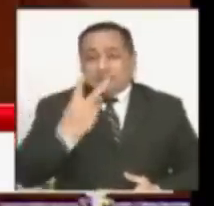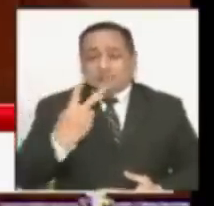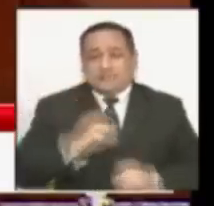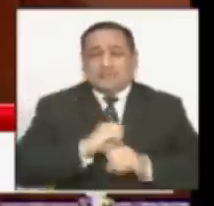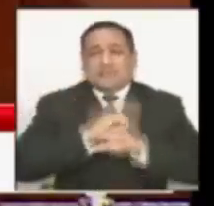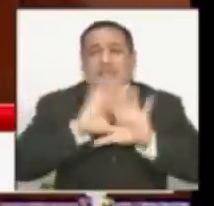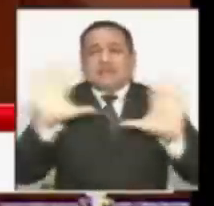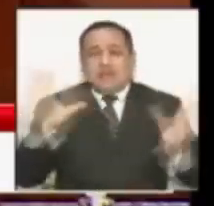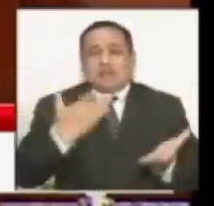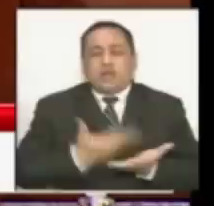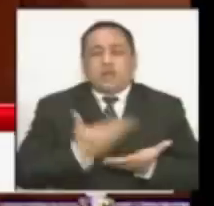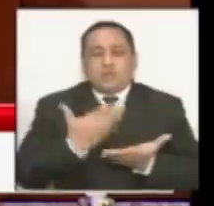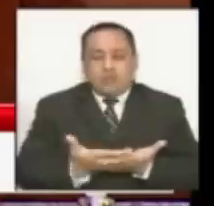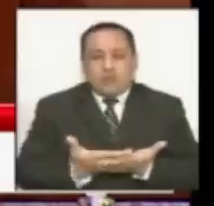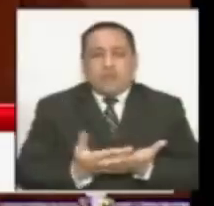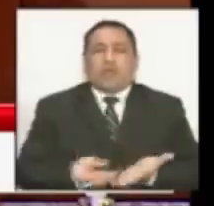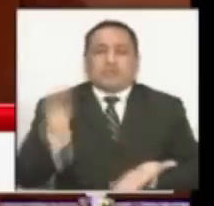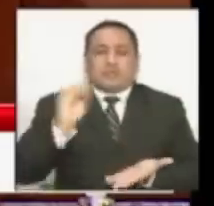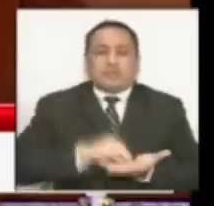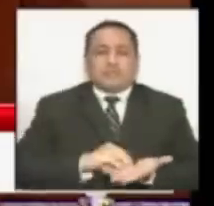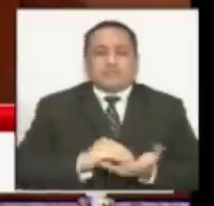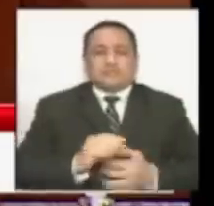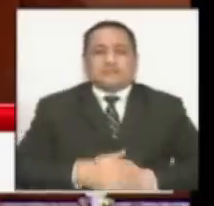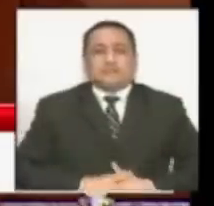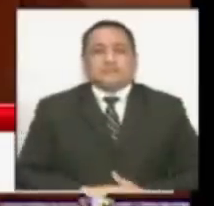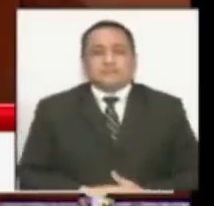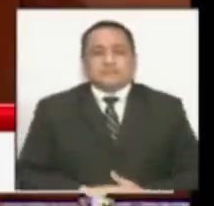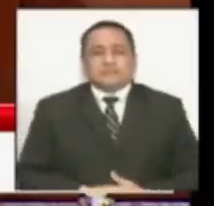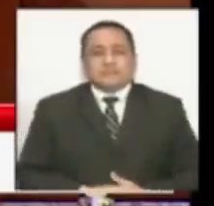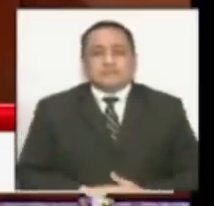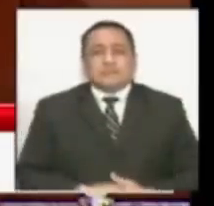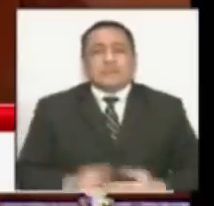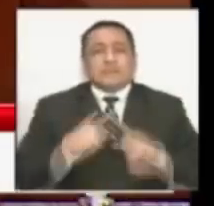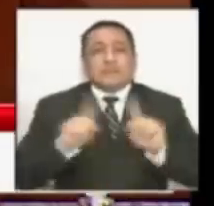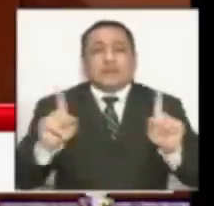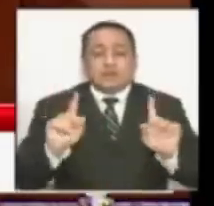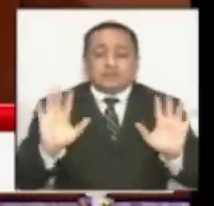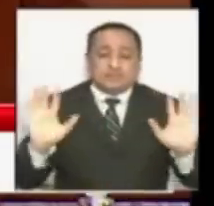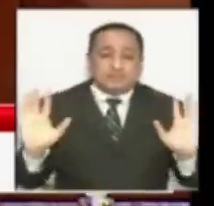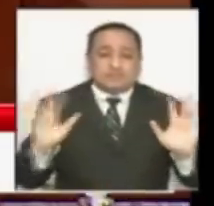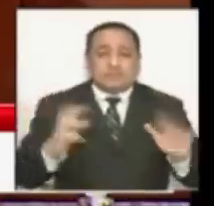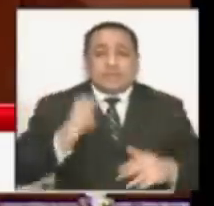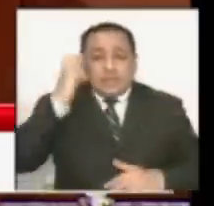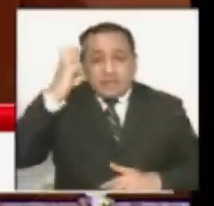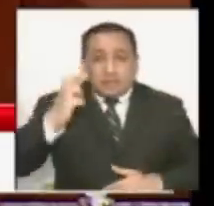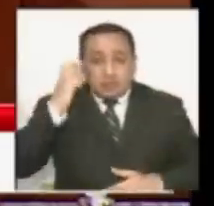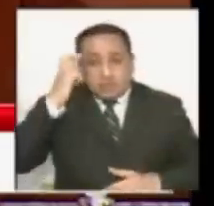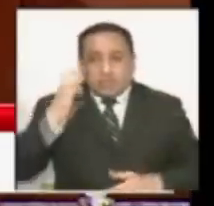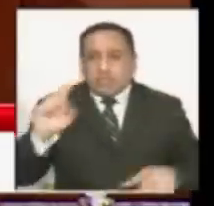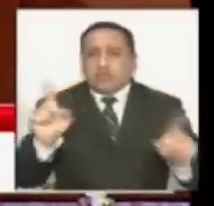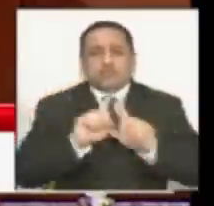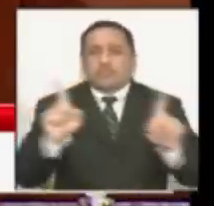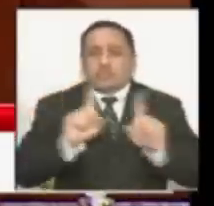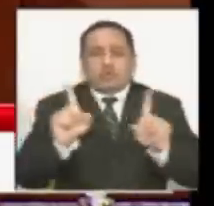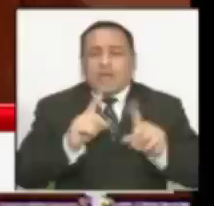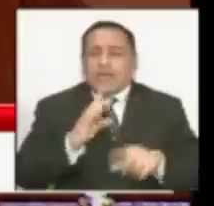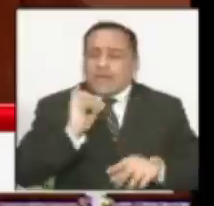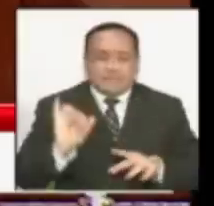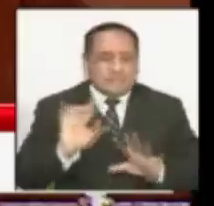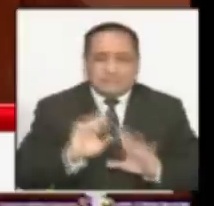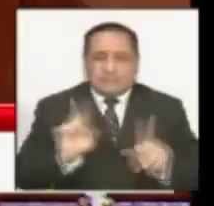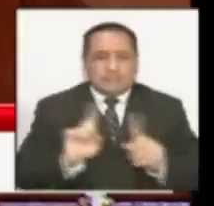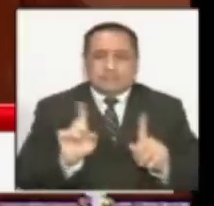puesto en evidencia una vez más. Pero la política no tiene ni debe ser